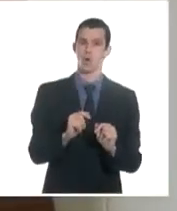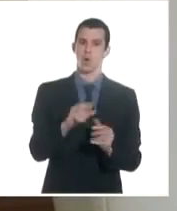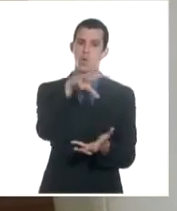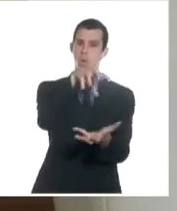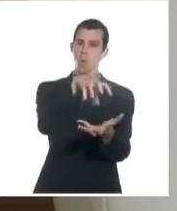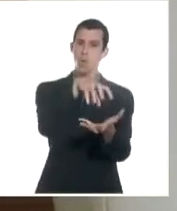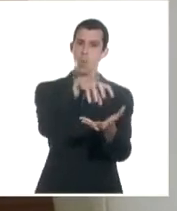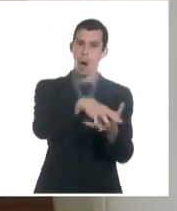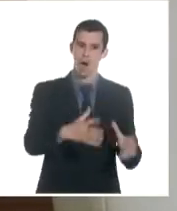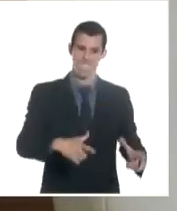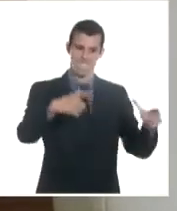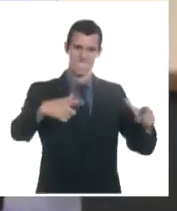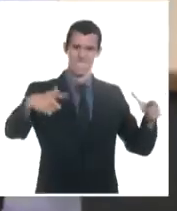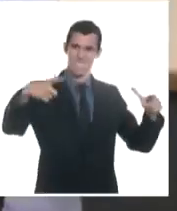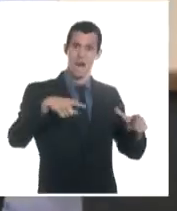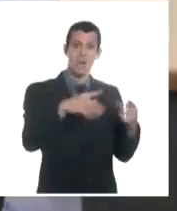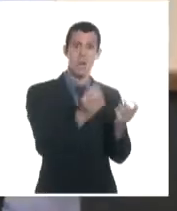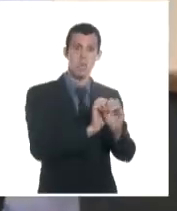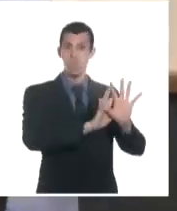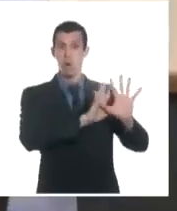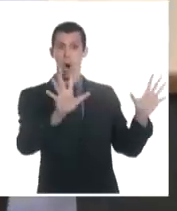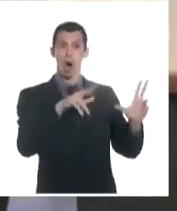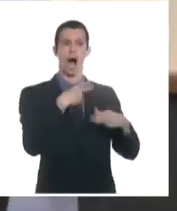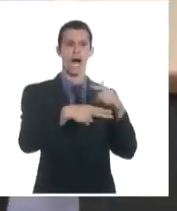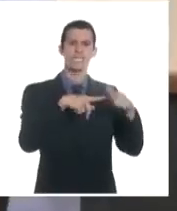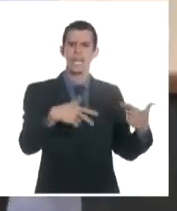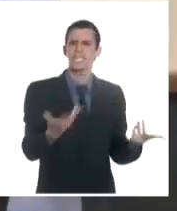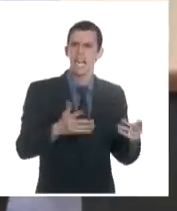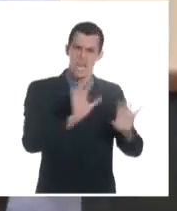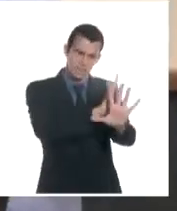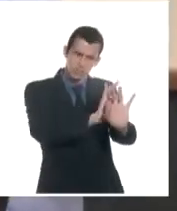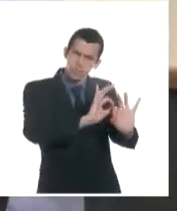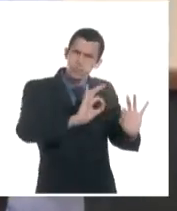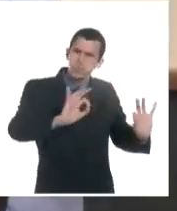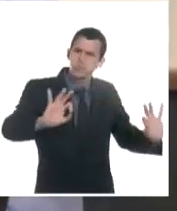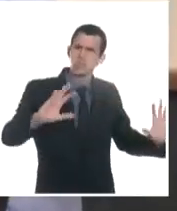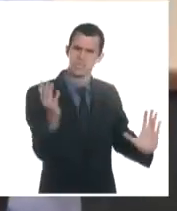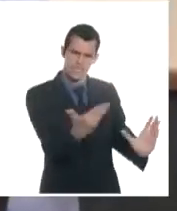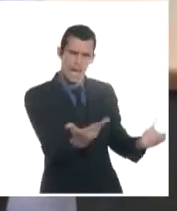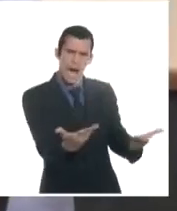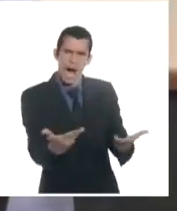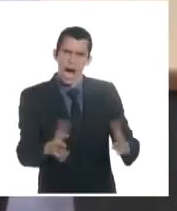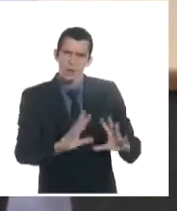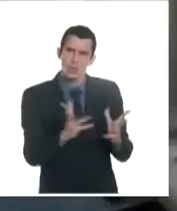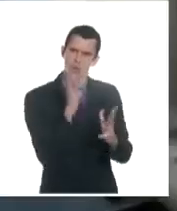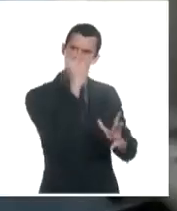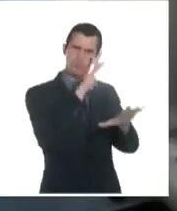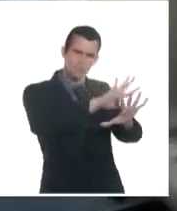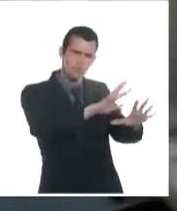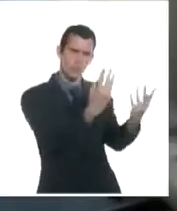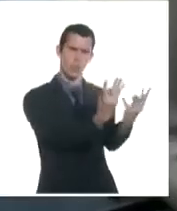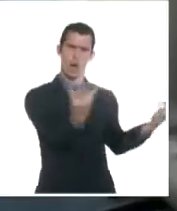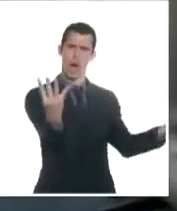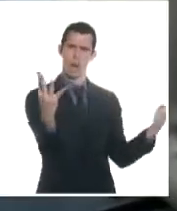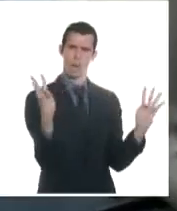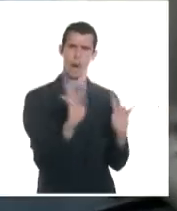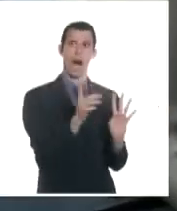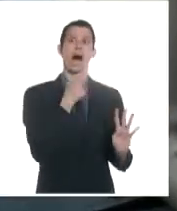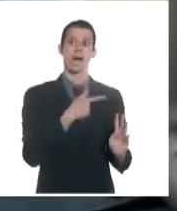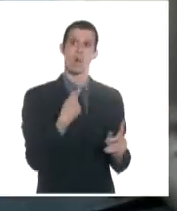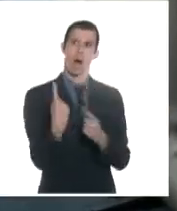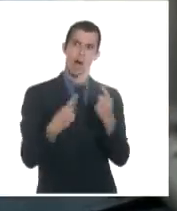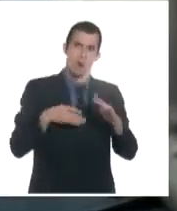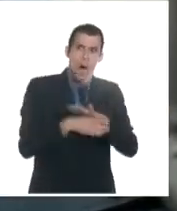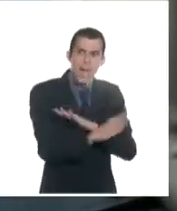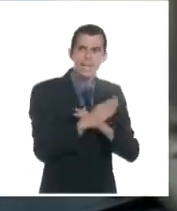avanzan en la chapea y embellecimiento. Al respecto, indicó concebir un proyecto integral que desde la estética aporte al desarrollo de la